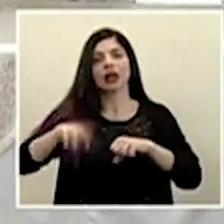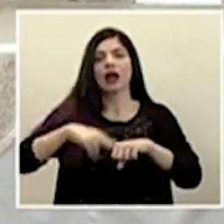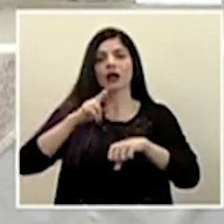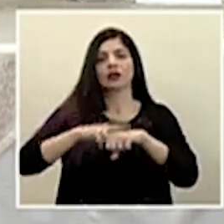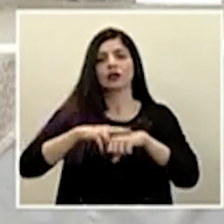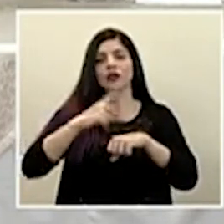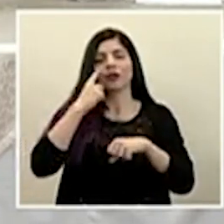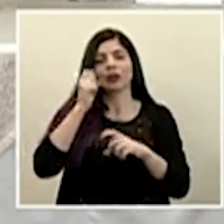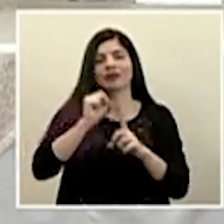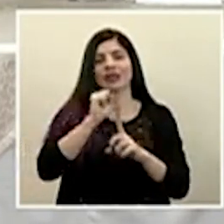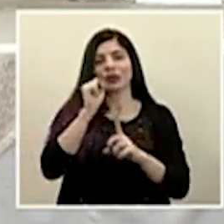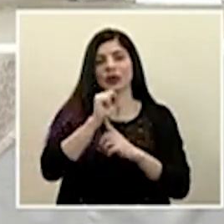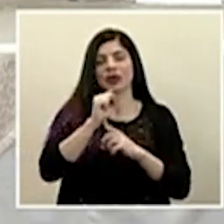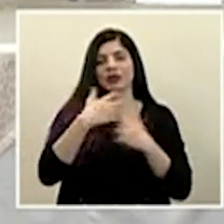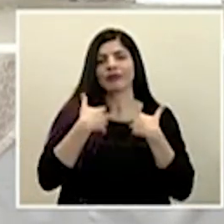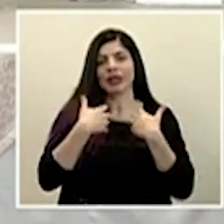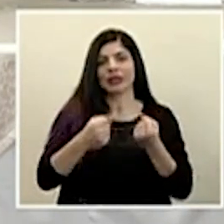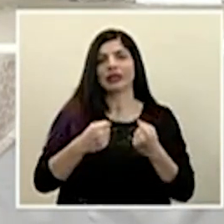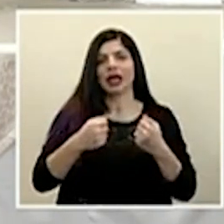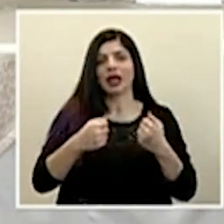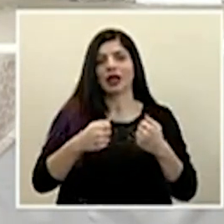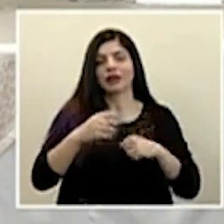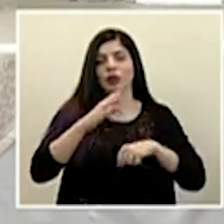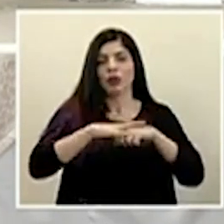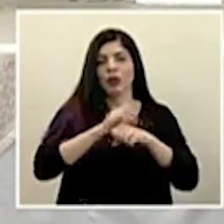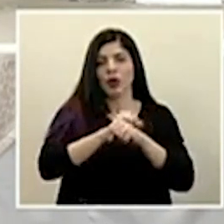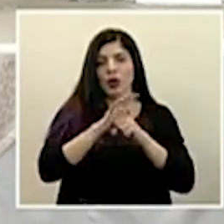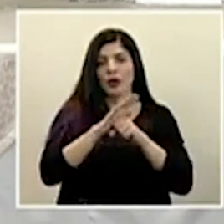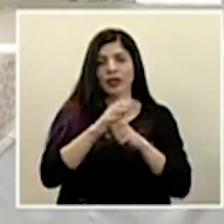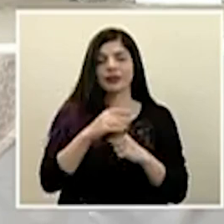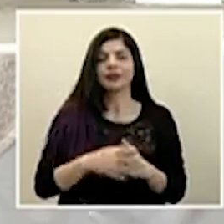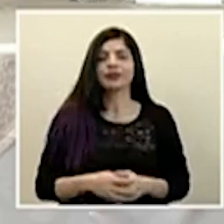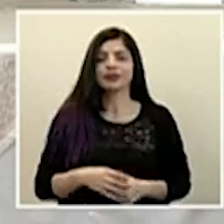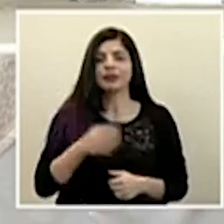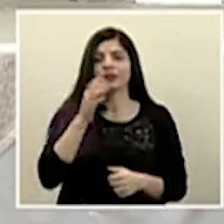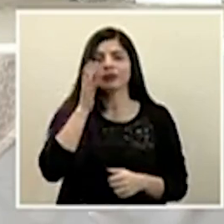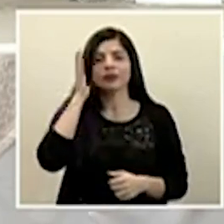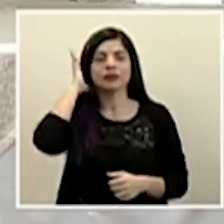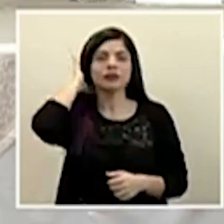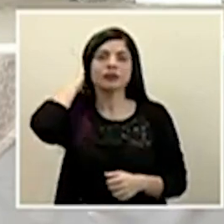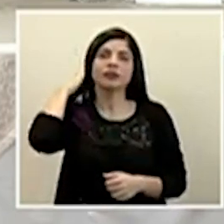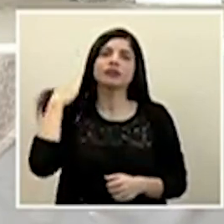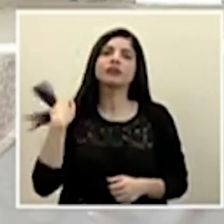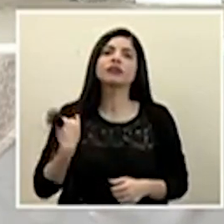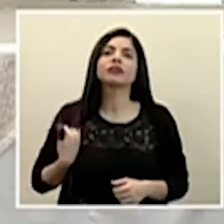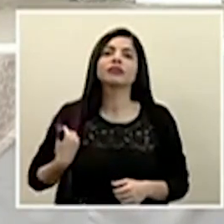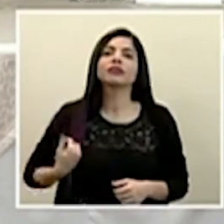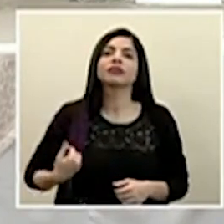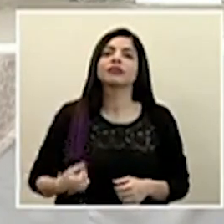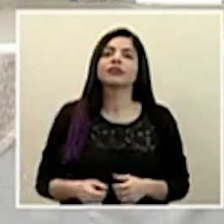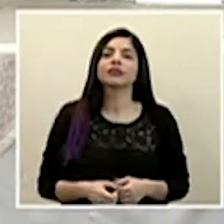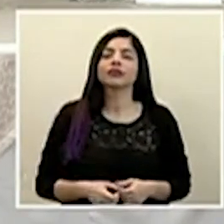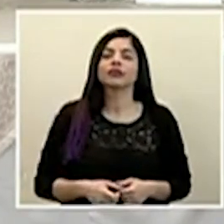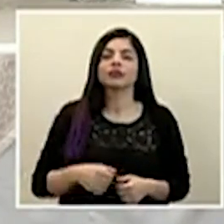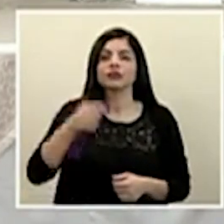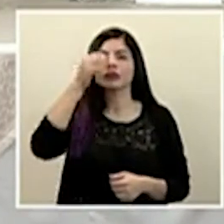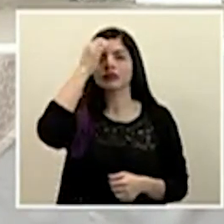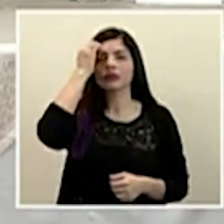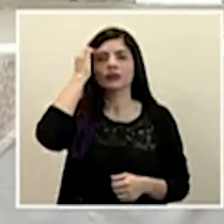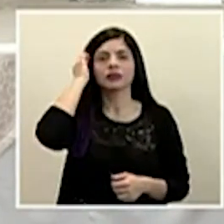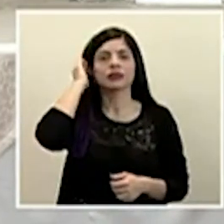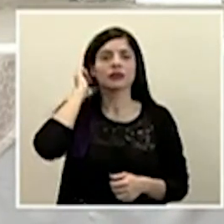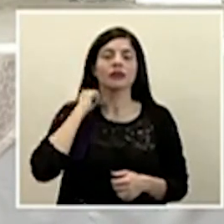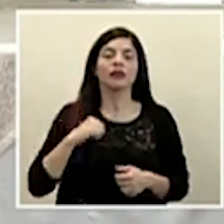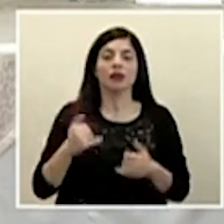debido a la situación sanitaria provocada por el COVID-19. Escuchamos ahora sí el mensaje del presidente de la